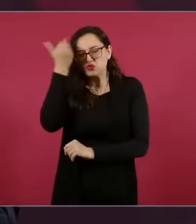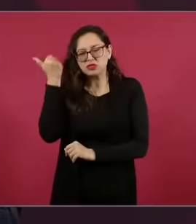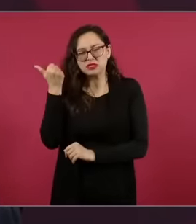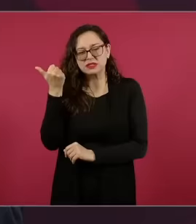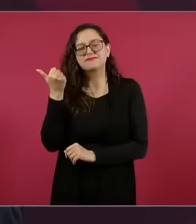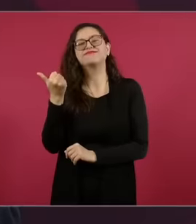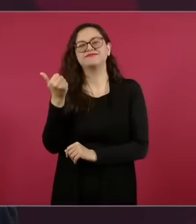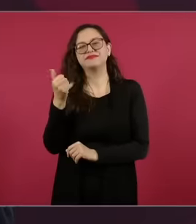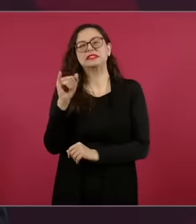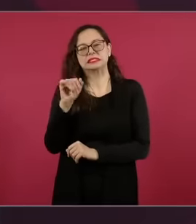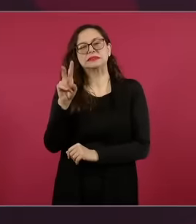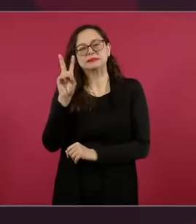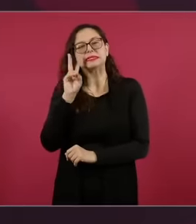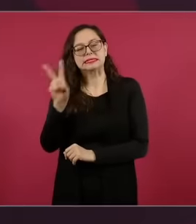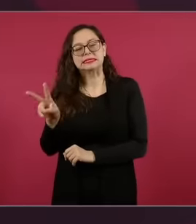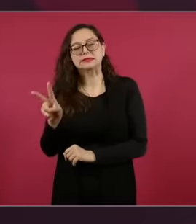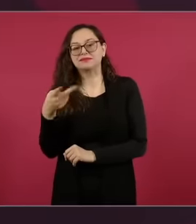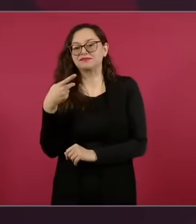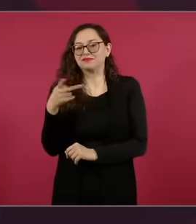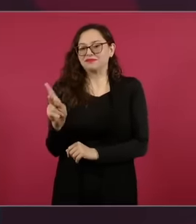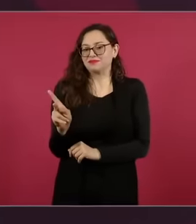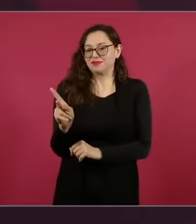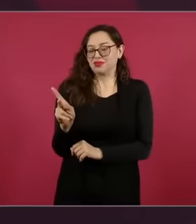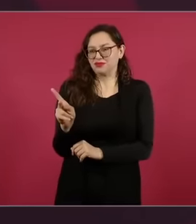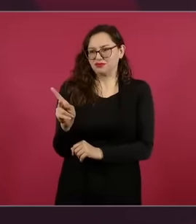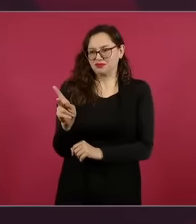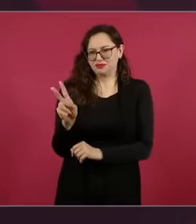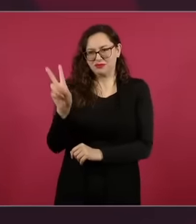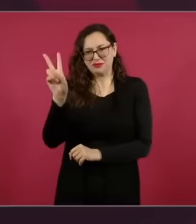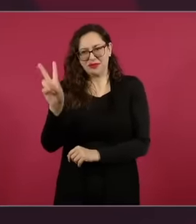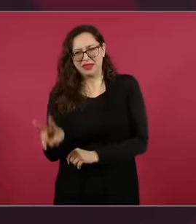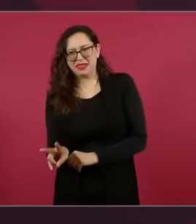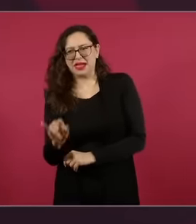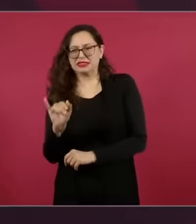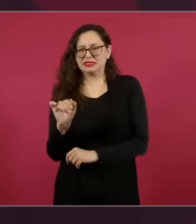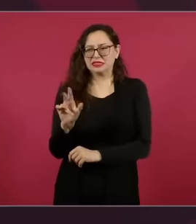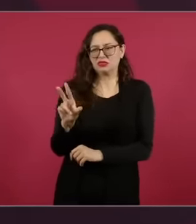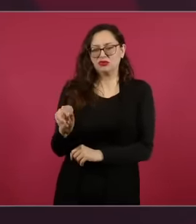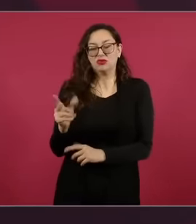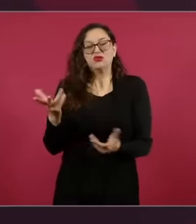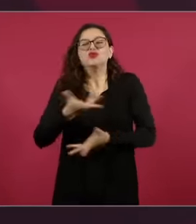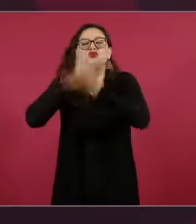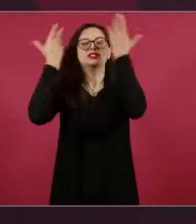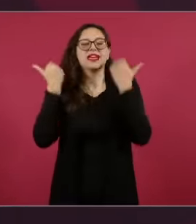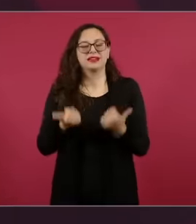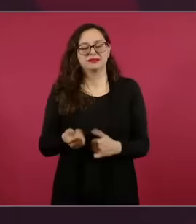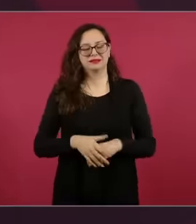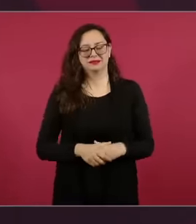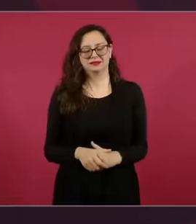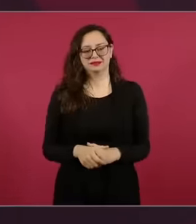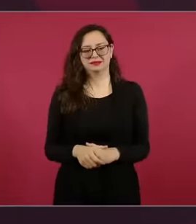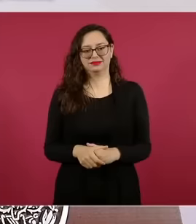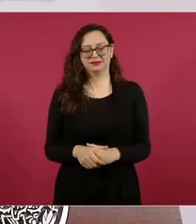Vi algo, ¿no? Pero no sé si sea cierto. O sea, no conozco.